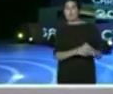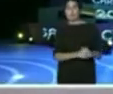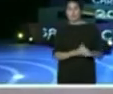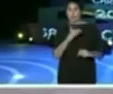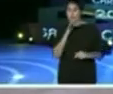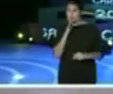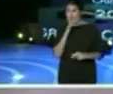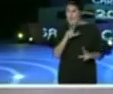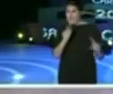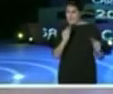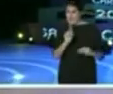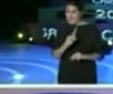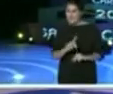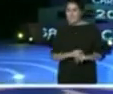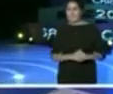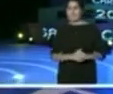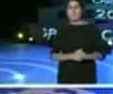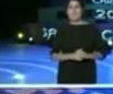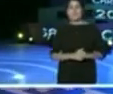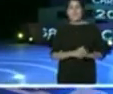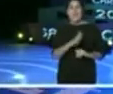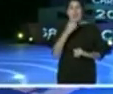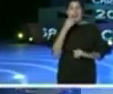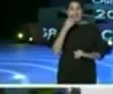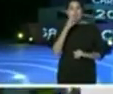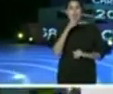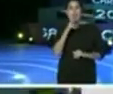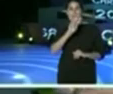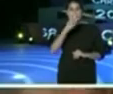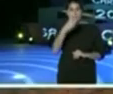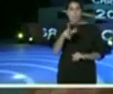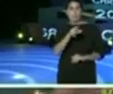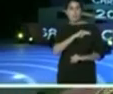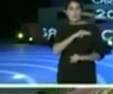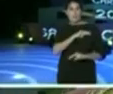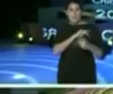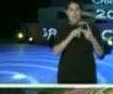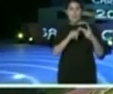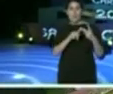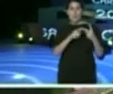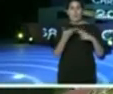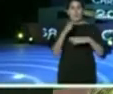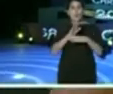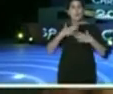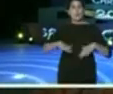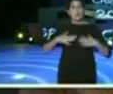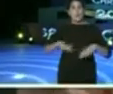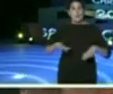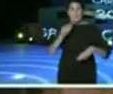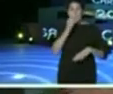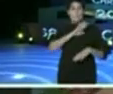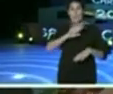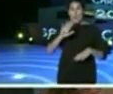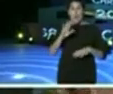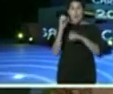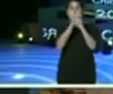¿eh? Bueno, y lo que queda. Vamos a por el segundo premio, Laura. Segundo premio de presentación al mejor disfraz a...